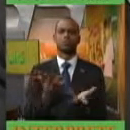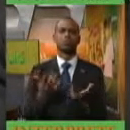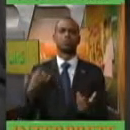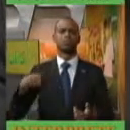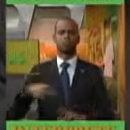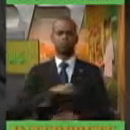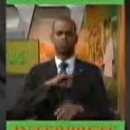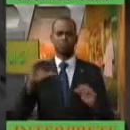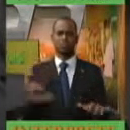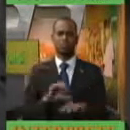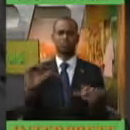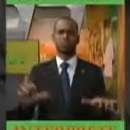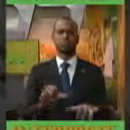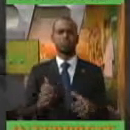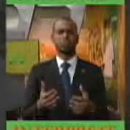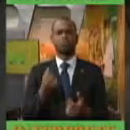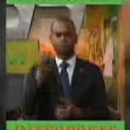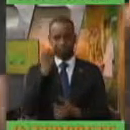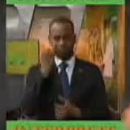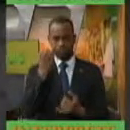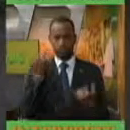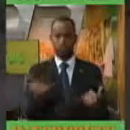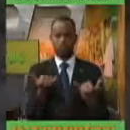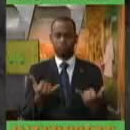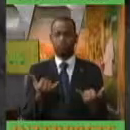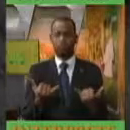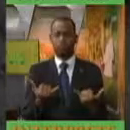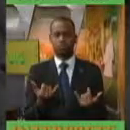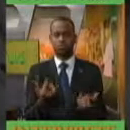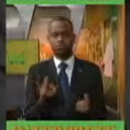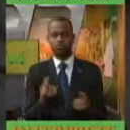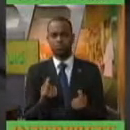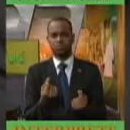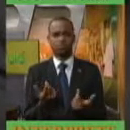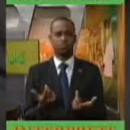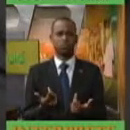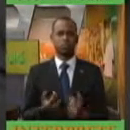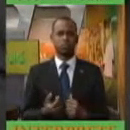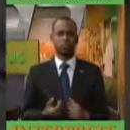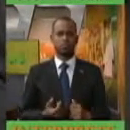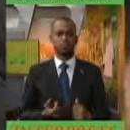es que trabajamos. Si en este momento, por ejemplo, la